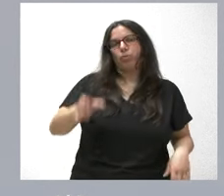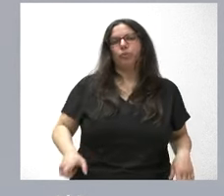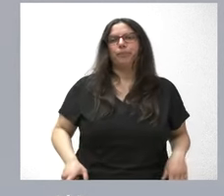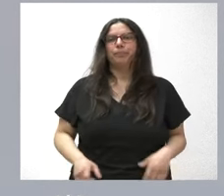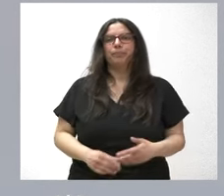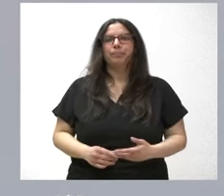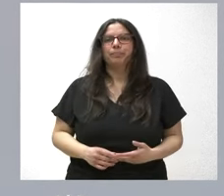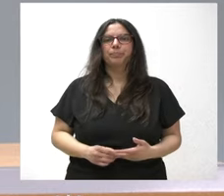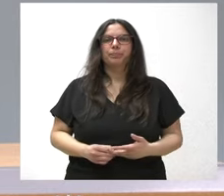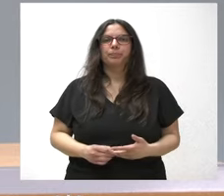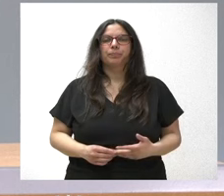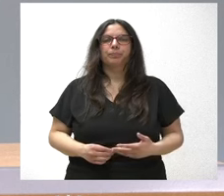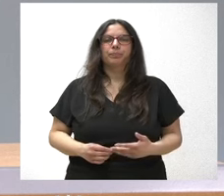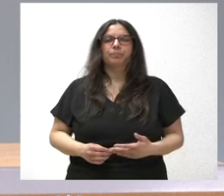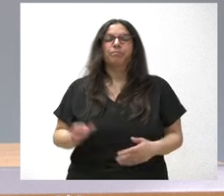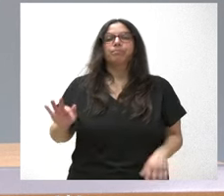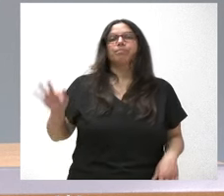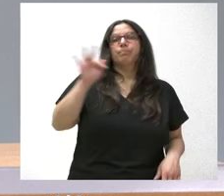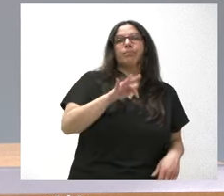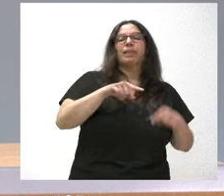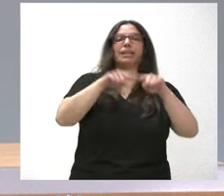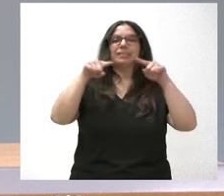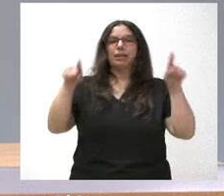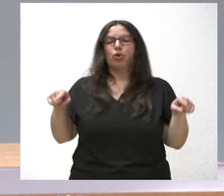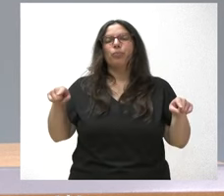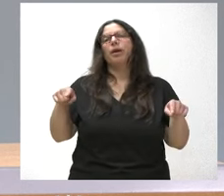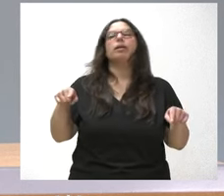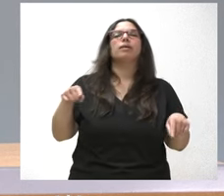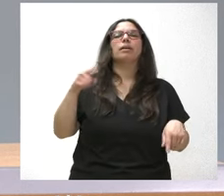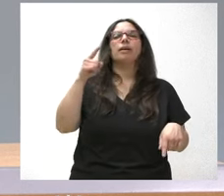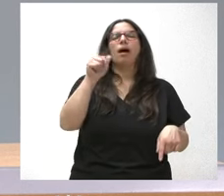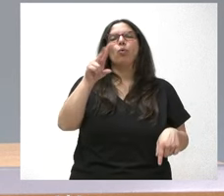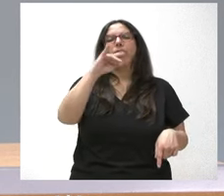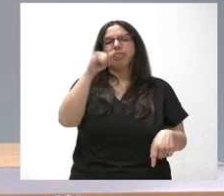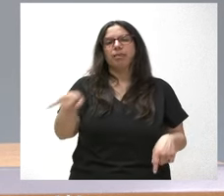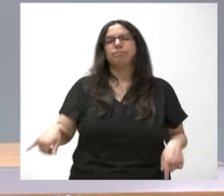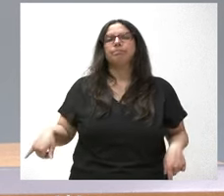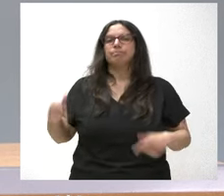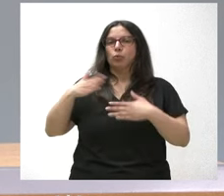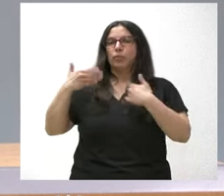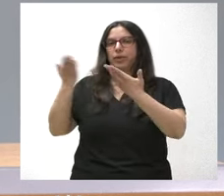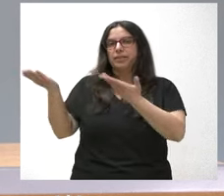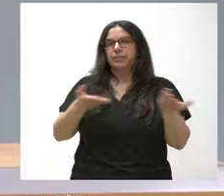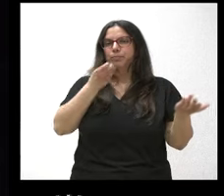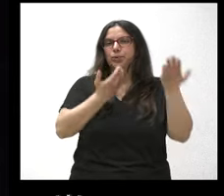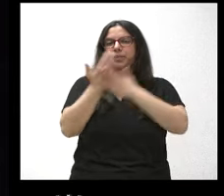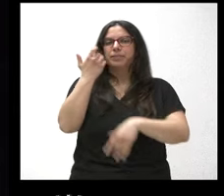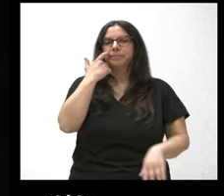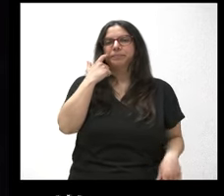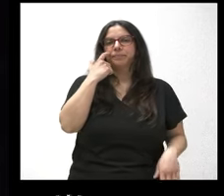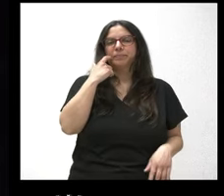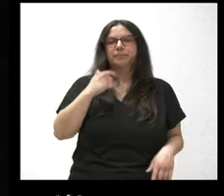León. En Segovia tenemos a Begoña Rincón, de Segovia Audaz. Cuando quieras, Begoña, buenos días.